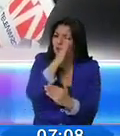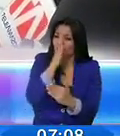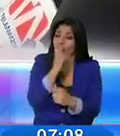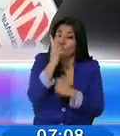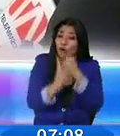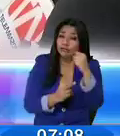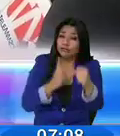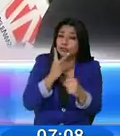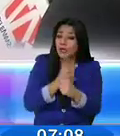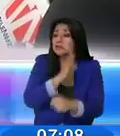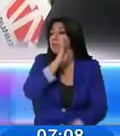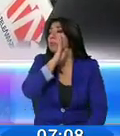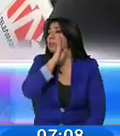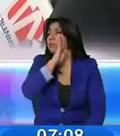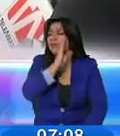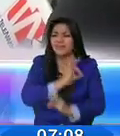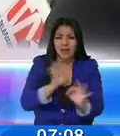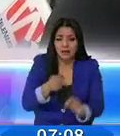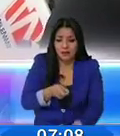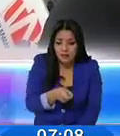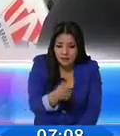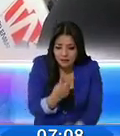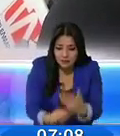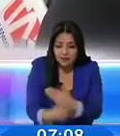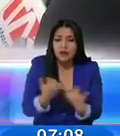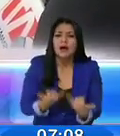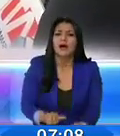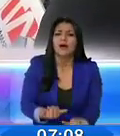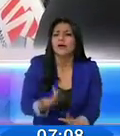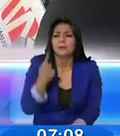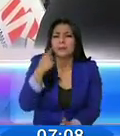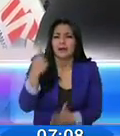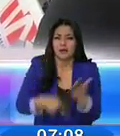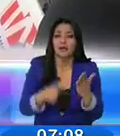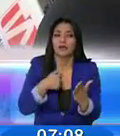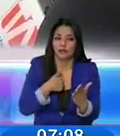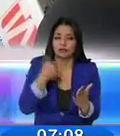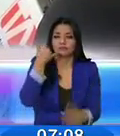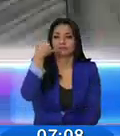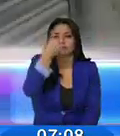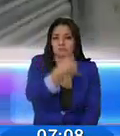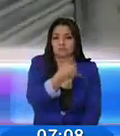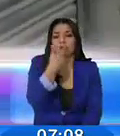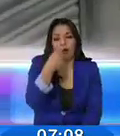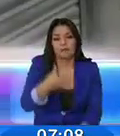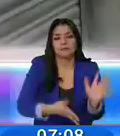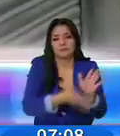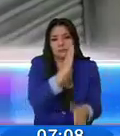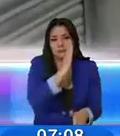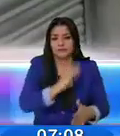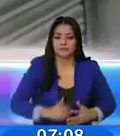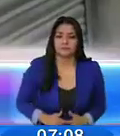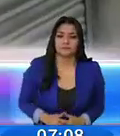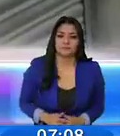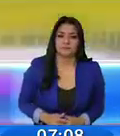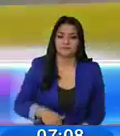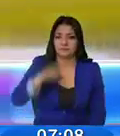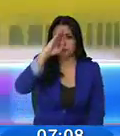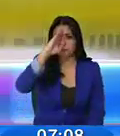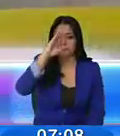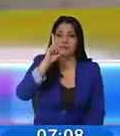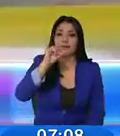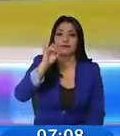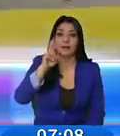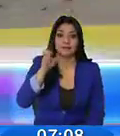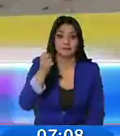ha pasado la pensión ni nada de esas cosas, ¿ahora qué quiere? O sea, yo vine, hablé con el señor y el señor se fue. Personal de la DINASED,